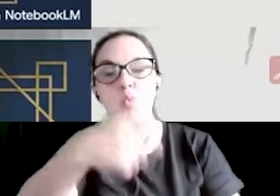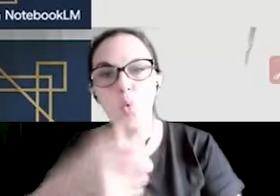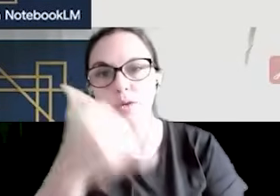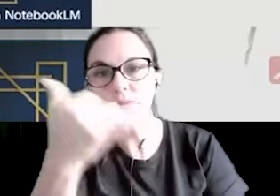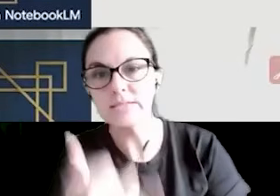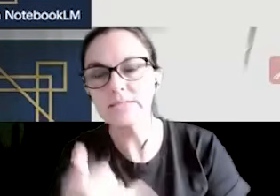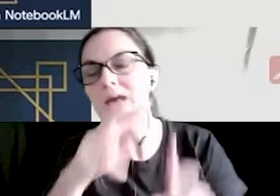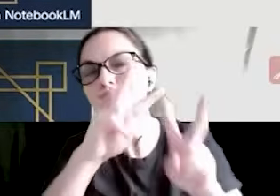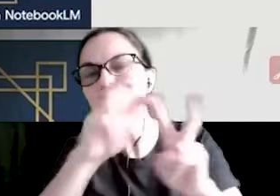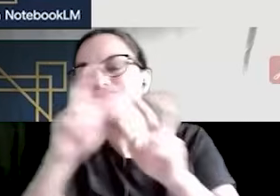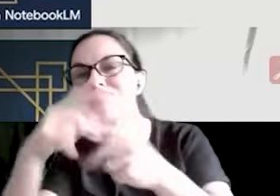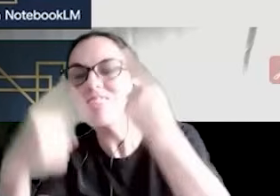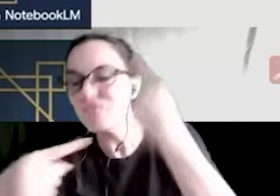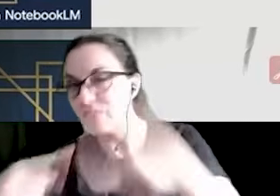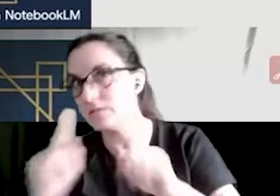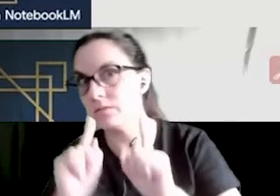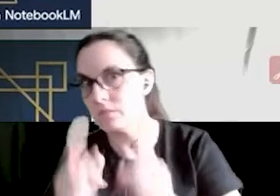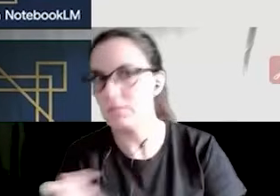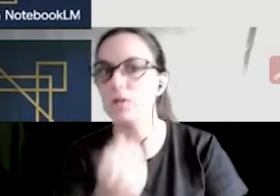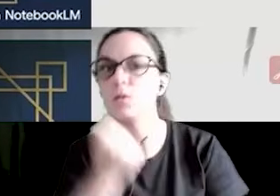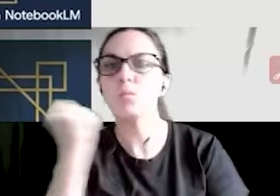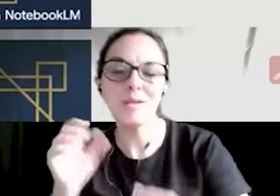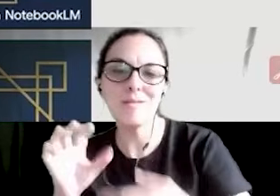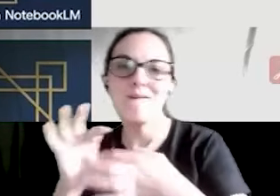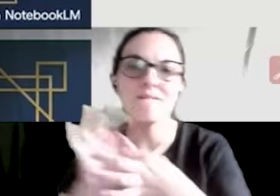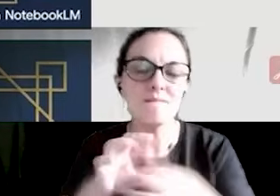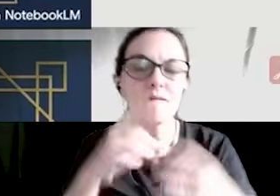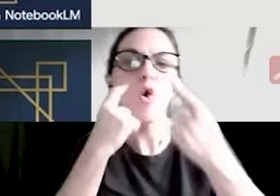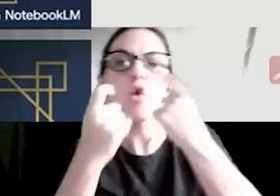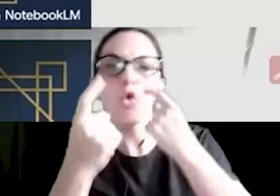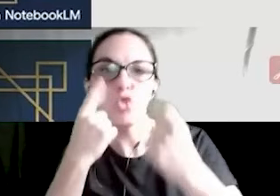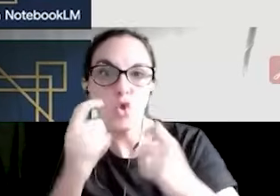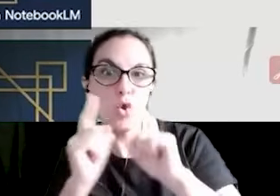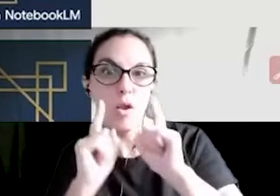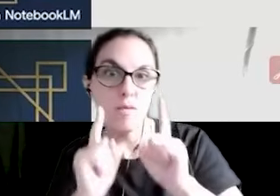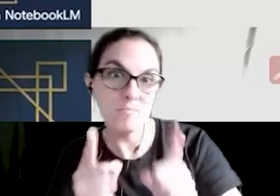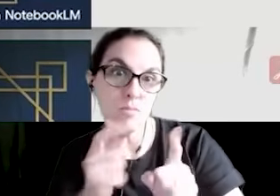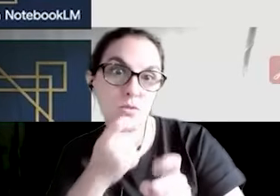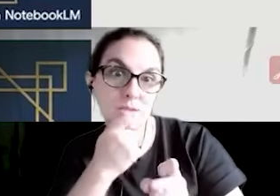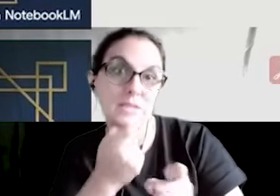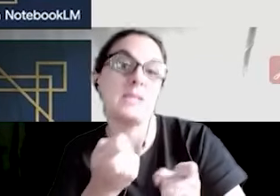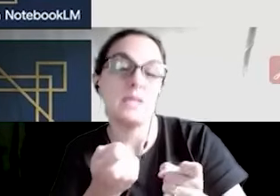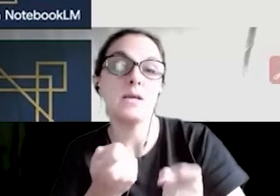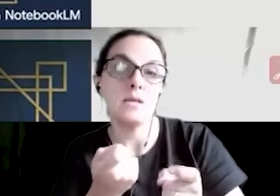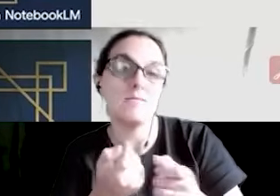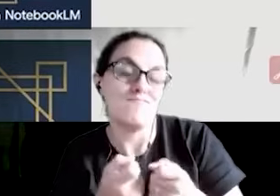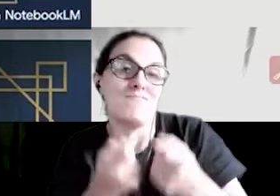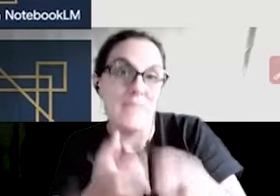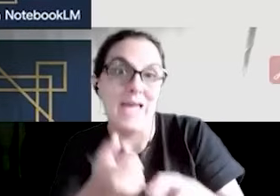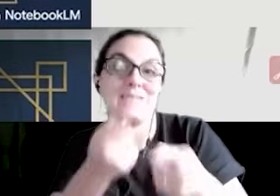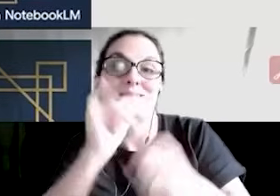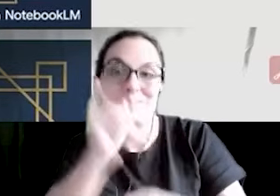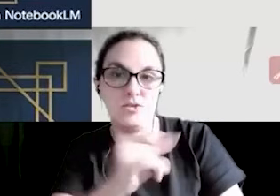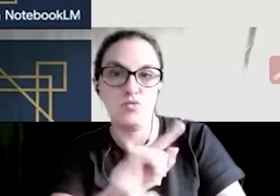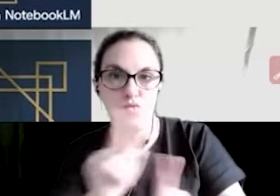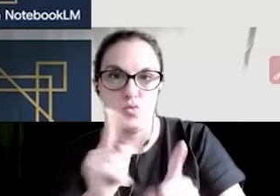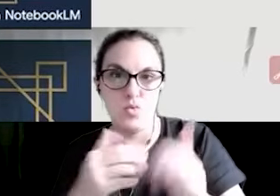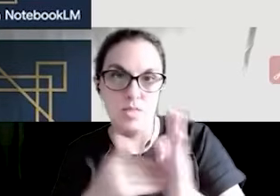temas importantes que tienen que ver con la verificación de si corresponde o no esta reducción.